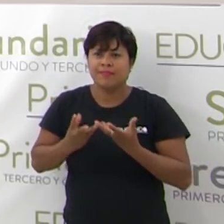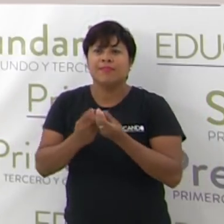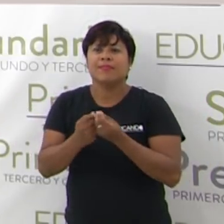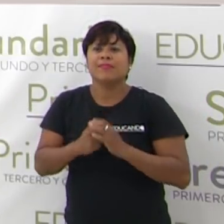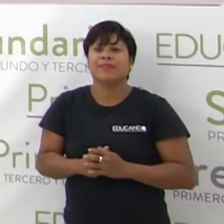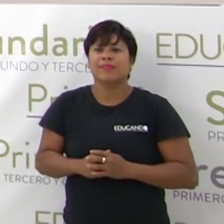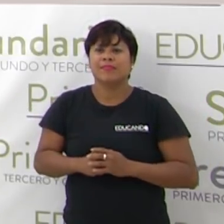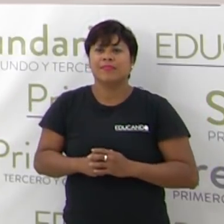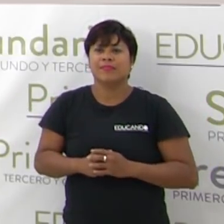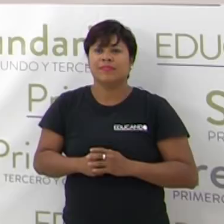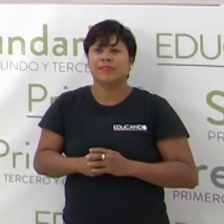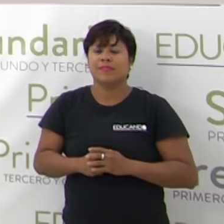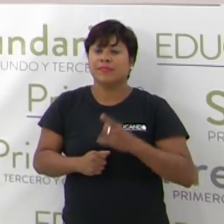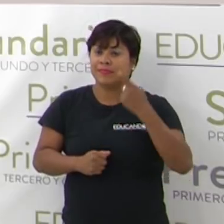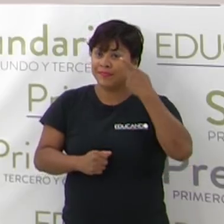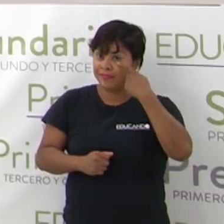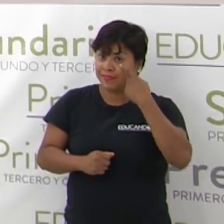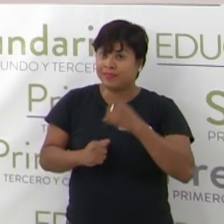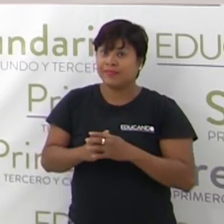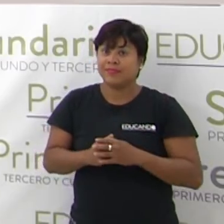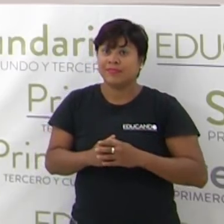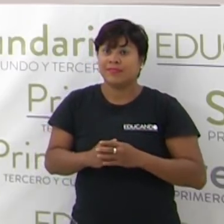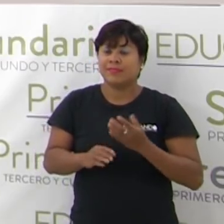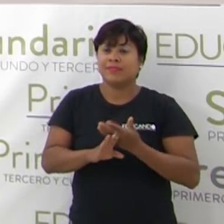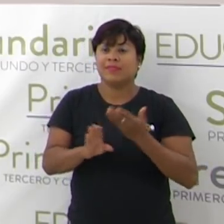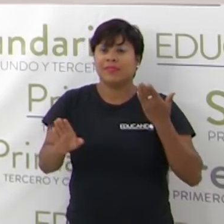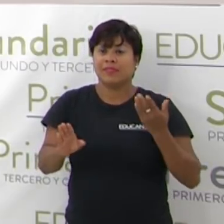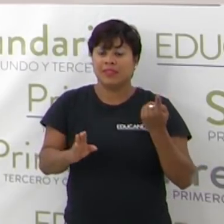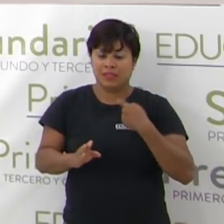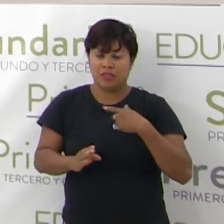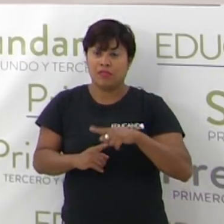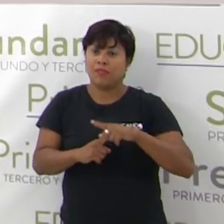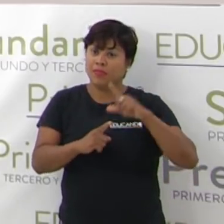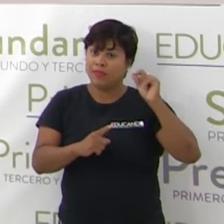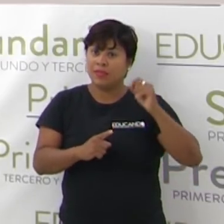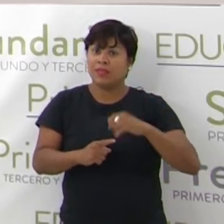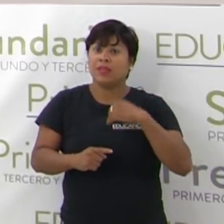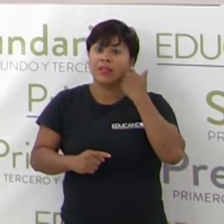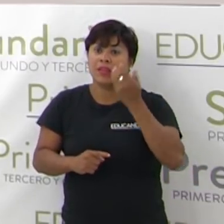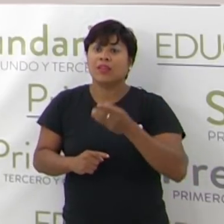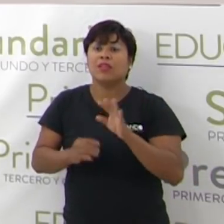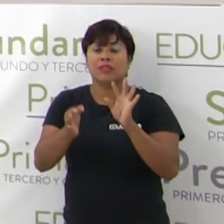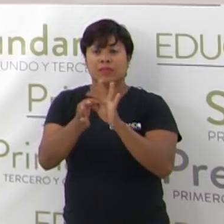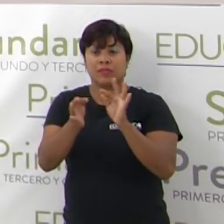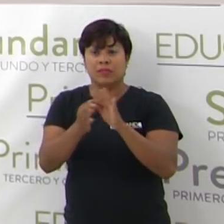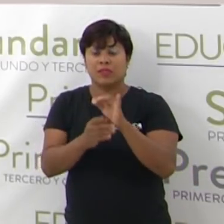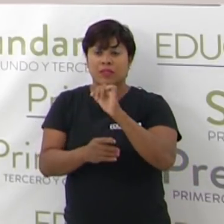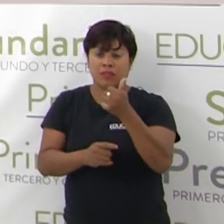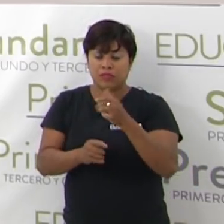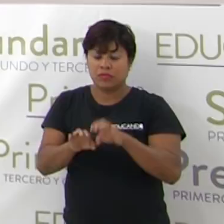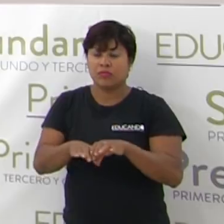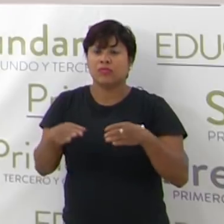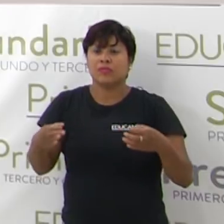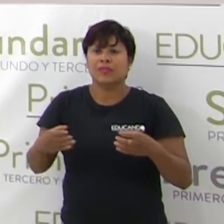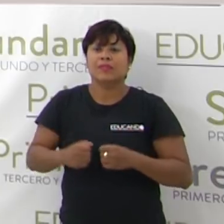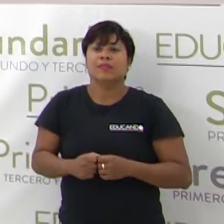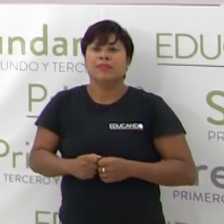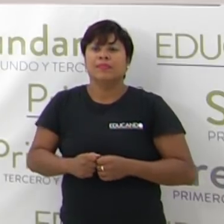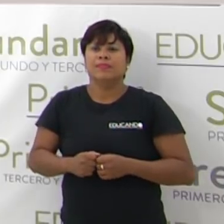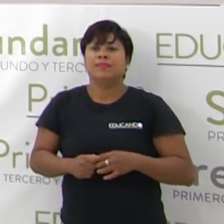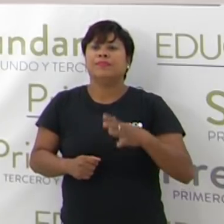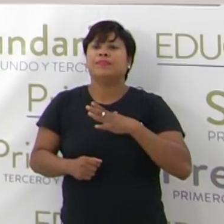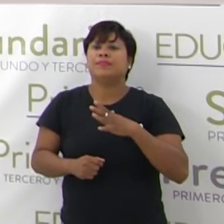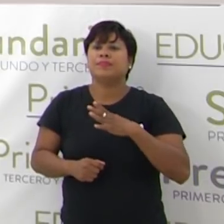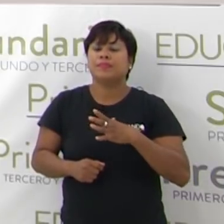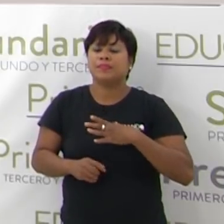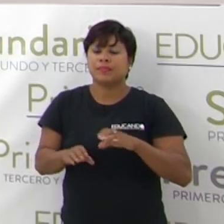ustedes. Fíjense que antes de que yo me vaya, quiero recomendarles otros cuentos.